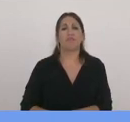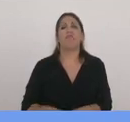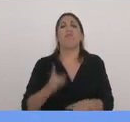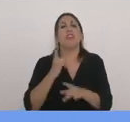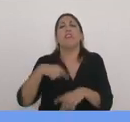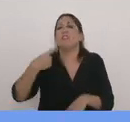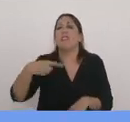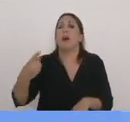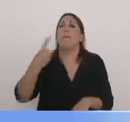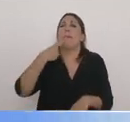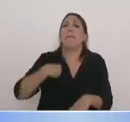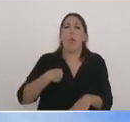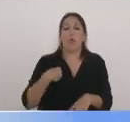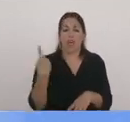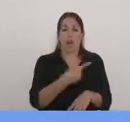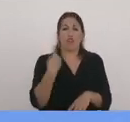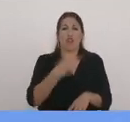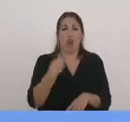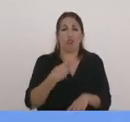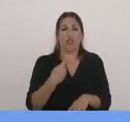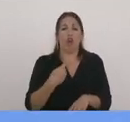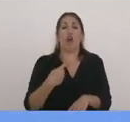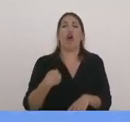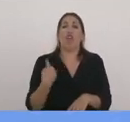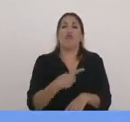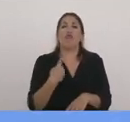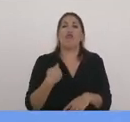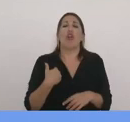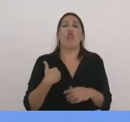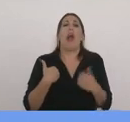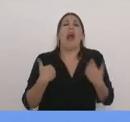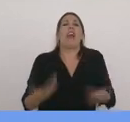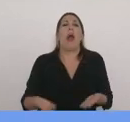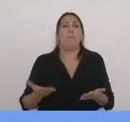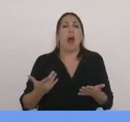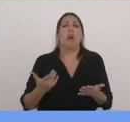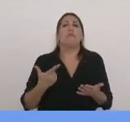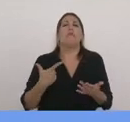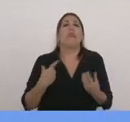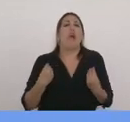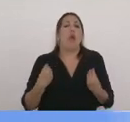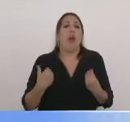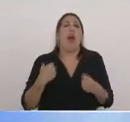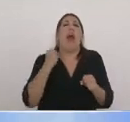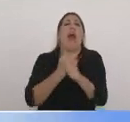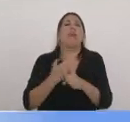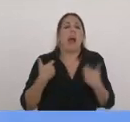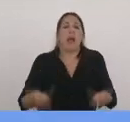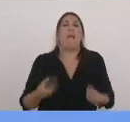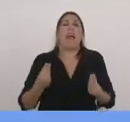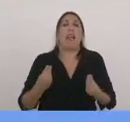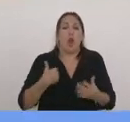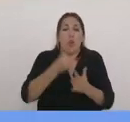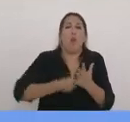preguntándonos a nosotros hasta dónde somos capaces de dar nuestras luchas por